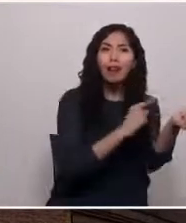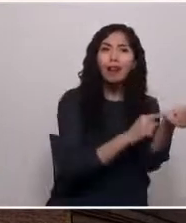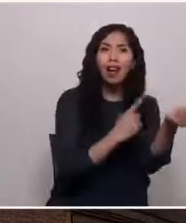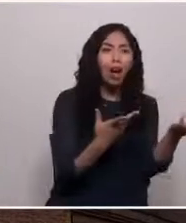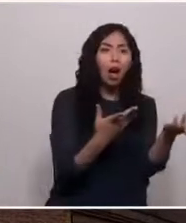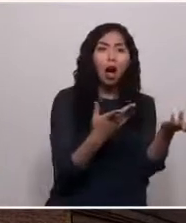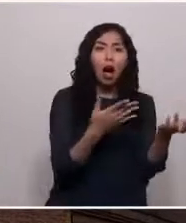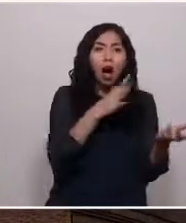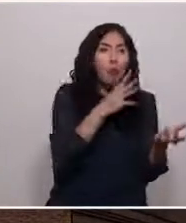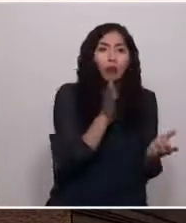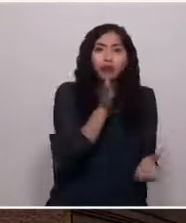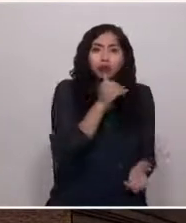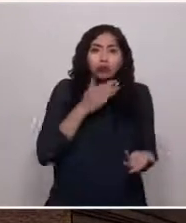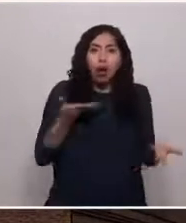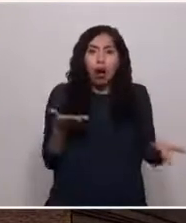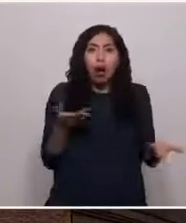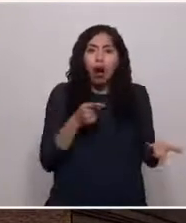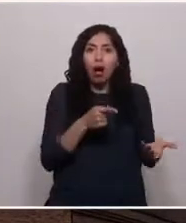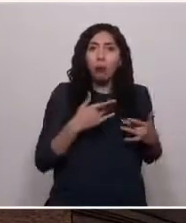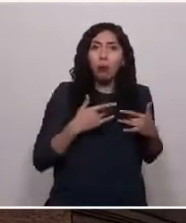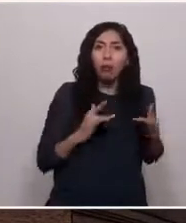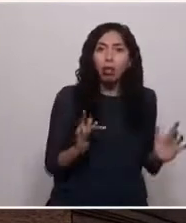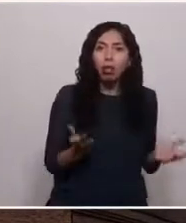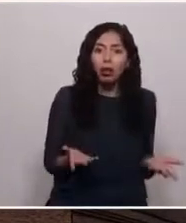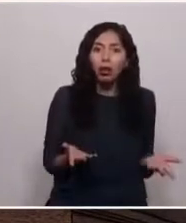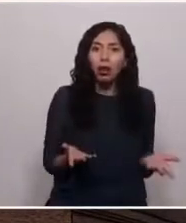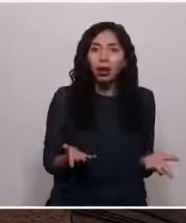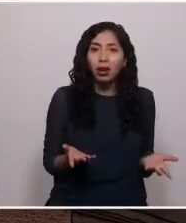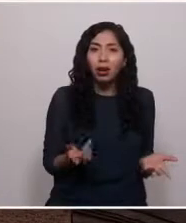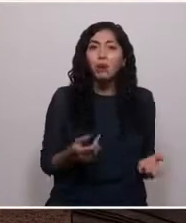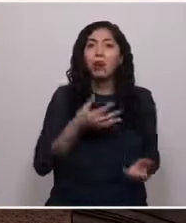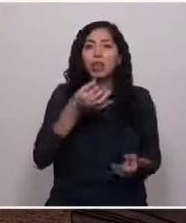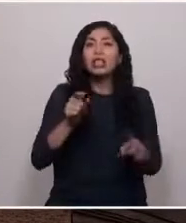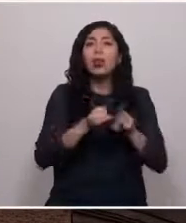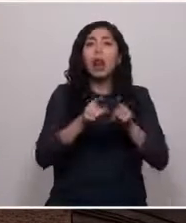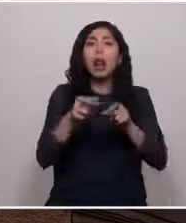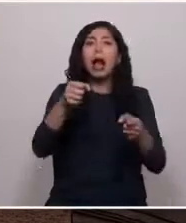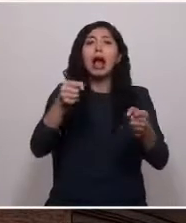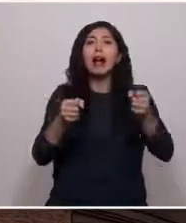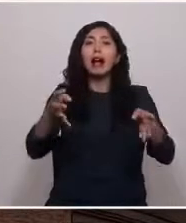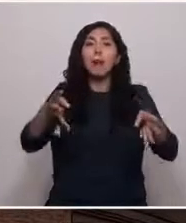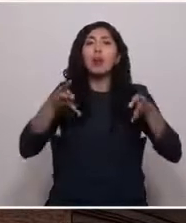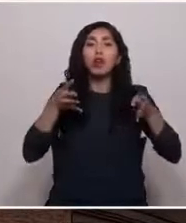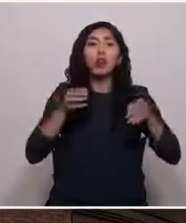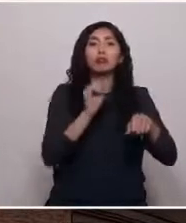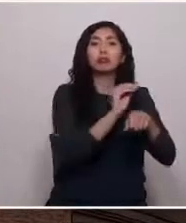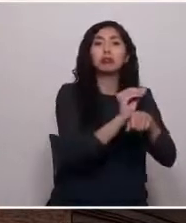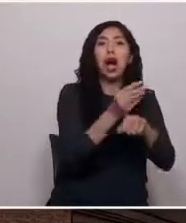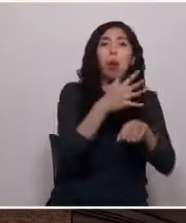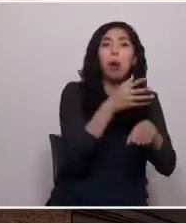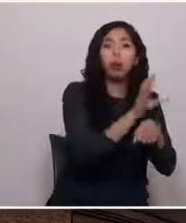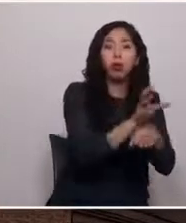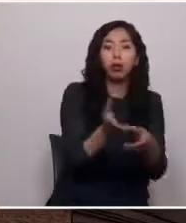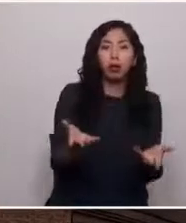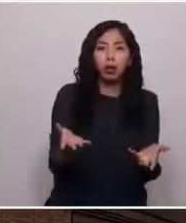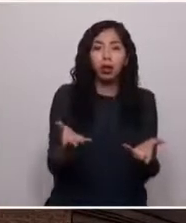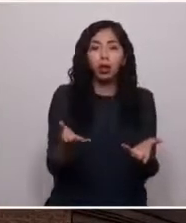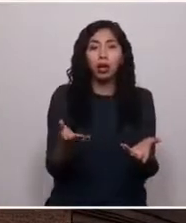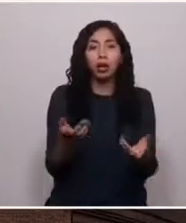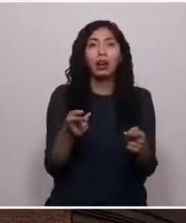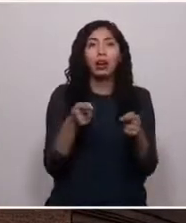tetera y que quedan a merced del pozo rodante como le dicen al camión aljibe en el manzano la otra cara del milagro económico